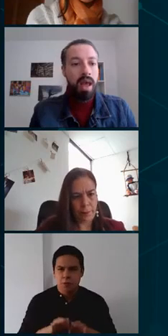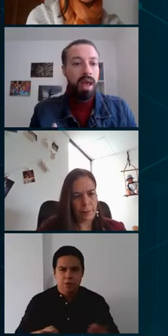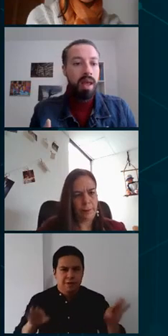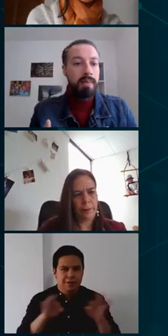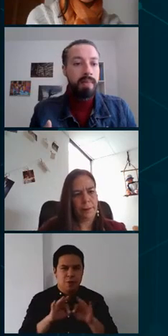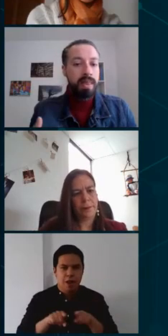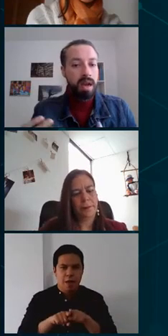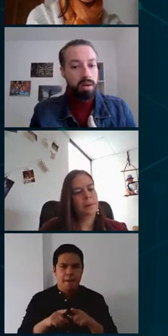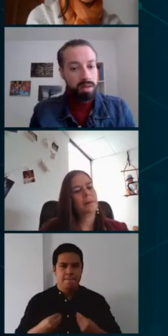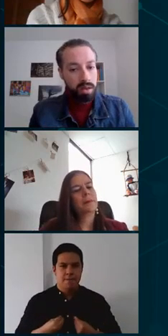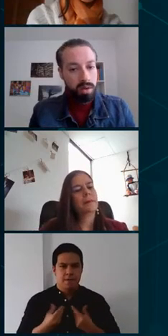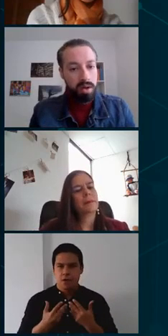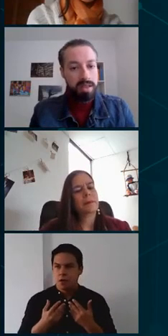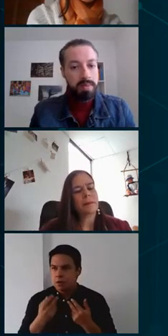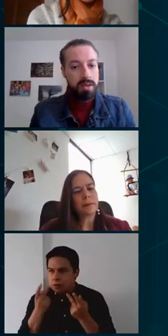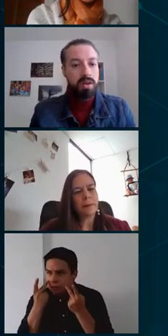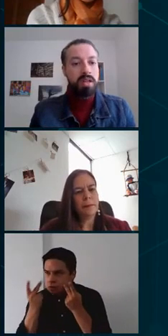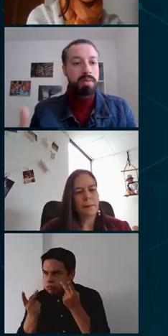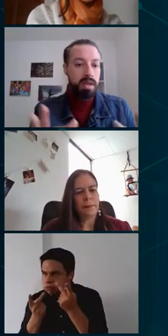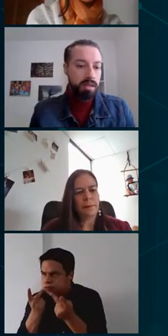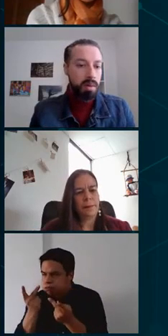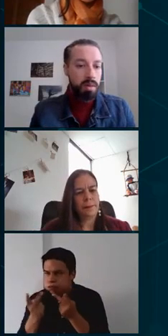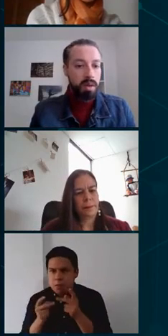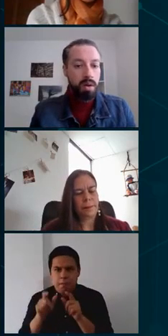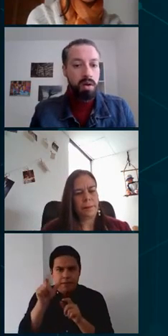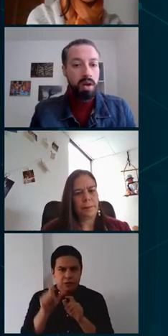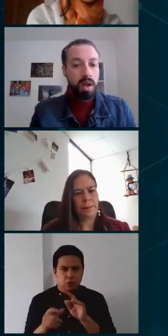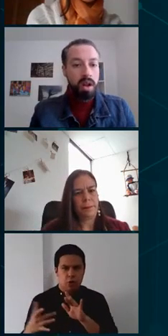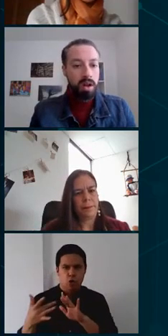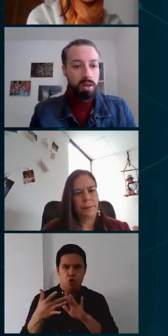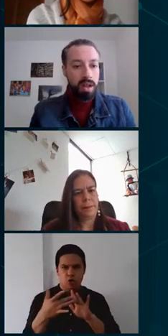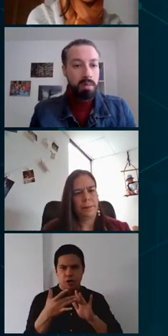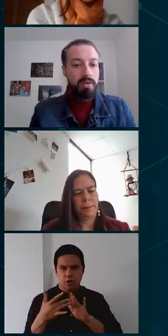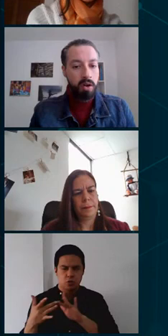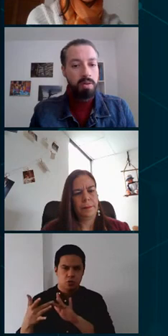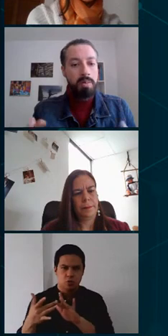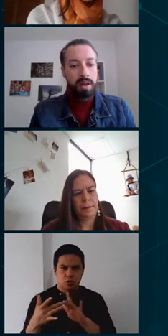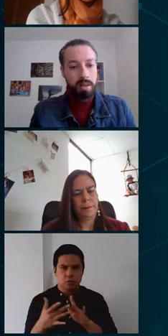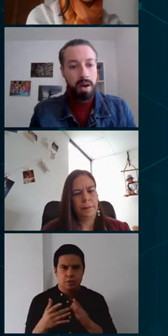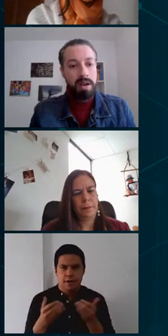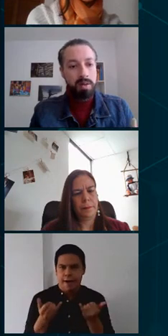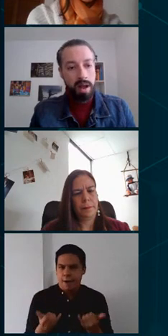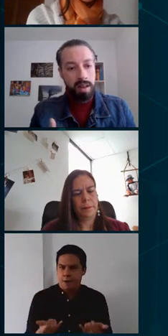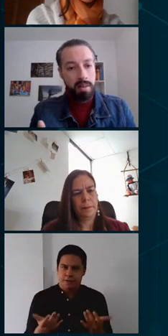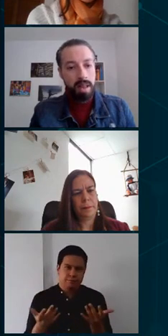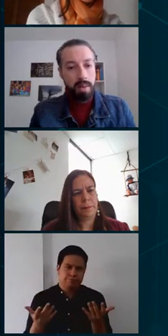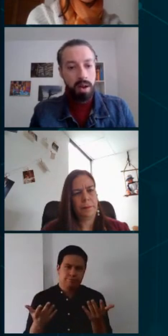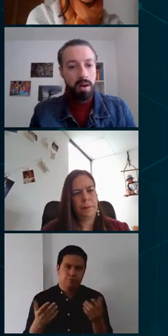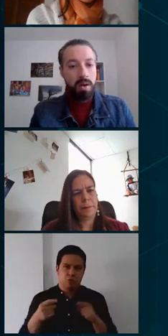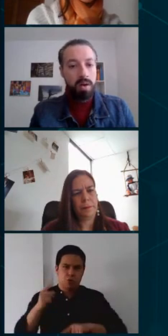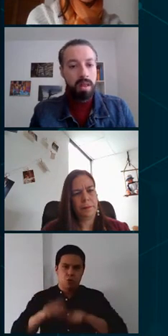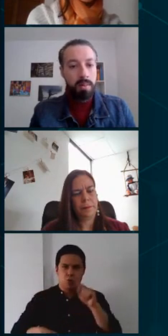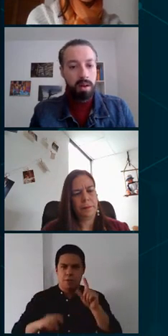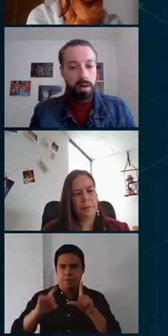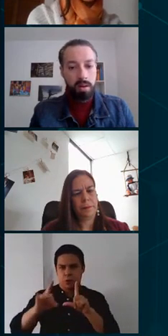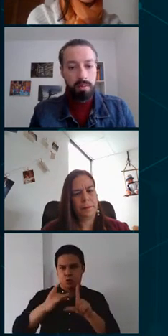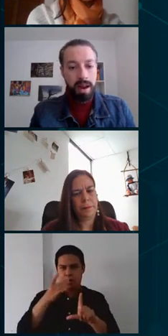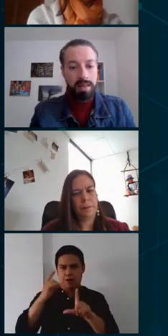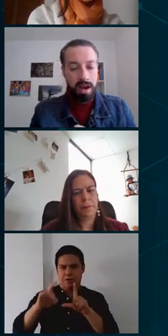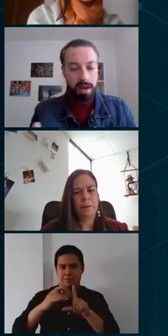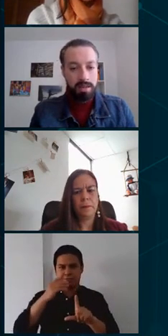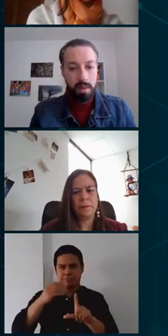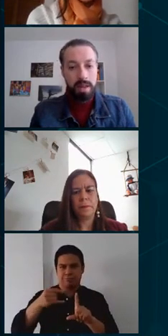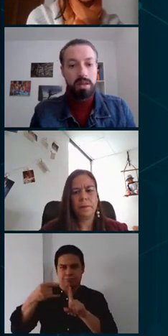vivir, tener contacto con esas personas. Pues en ese momento no tenemos forma por el tema virtual